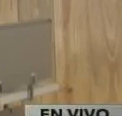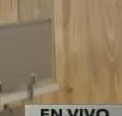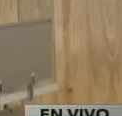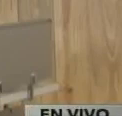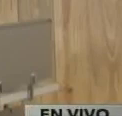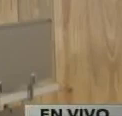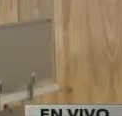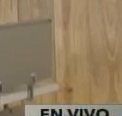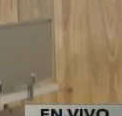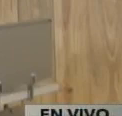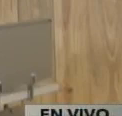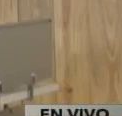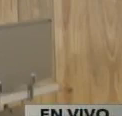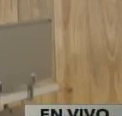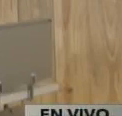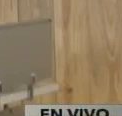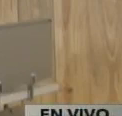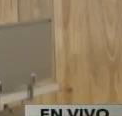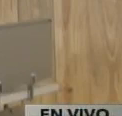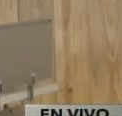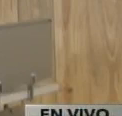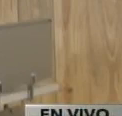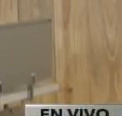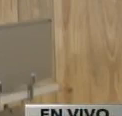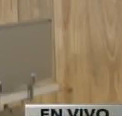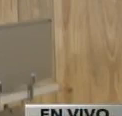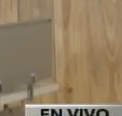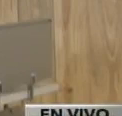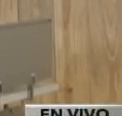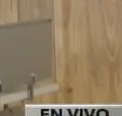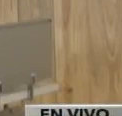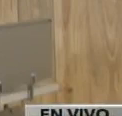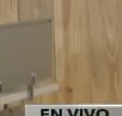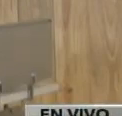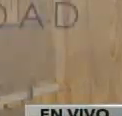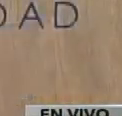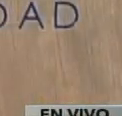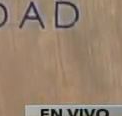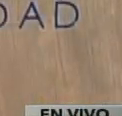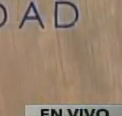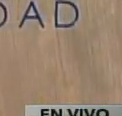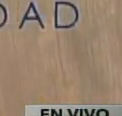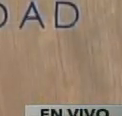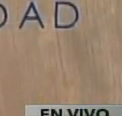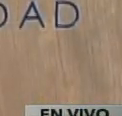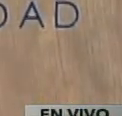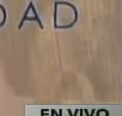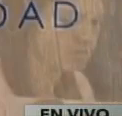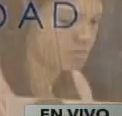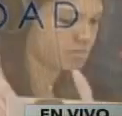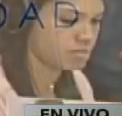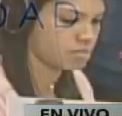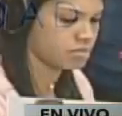la sede de Radio Miraflores. Andrea López tiene información para nosotros. Adelante, Andrea, te escuchamos.